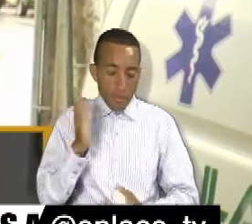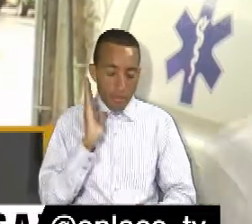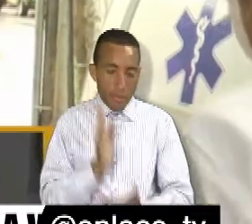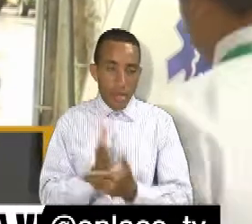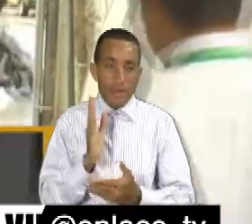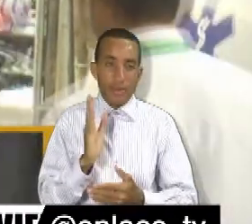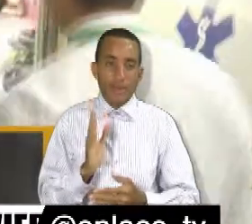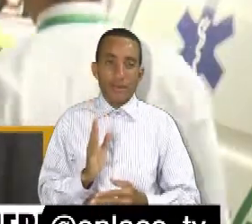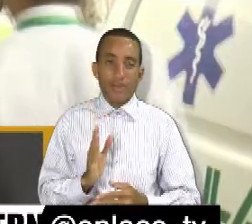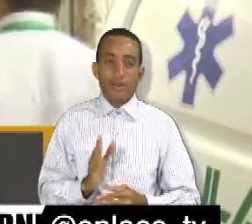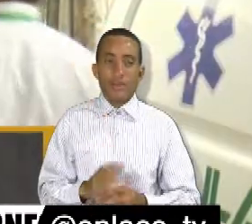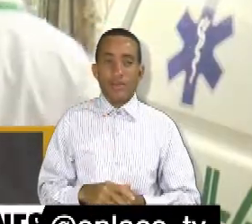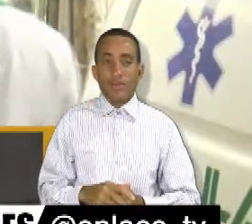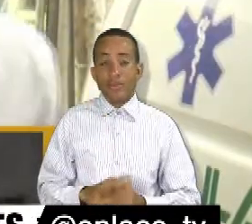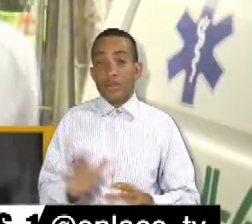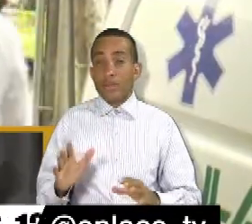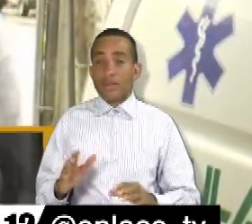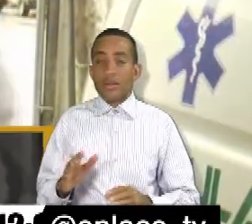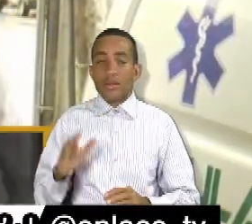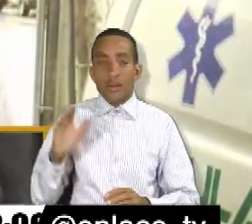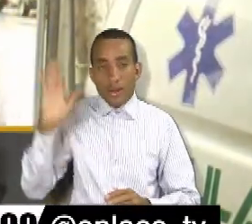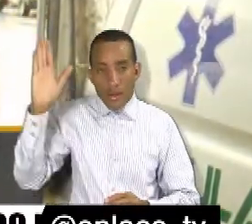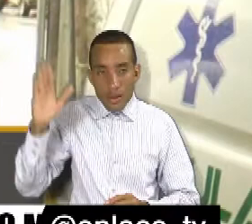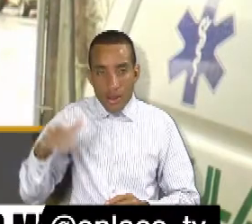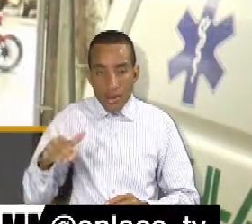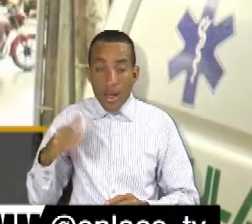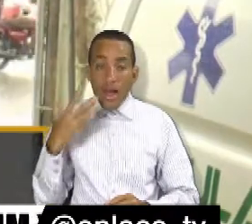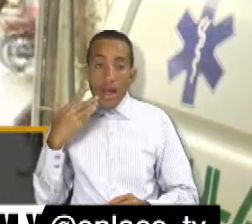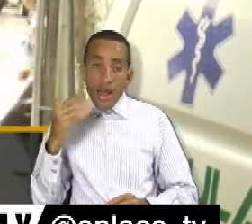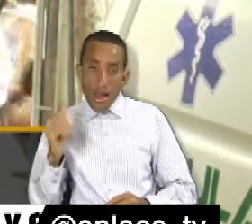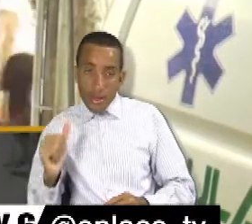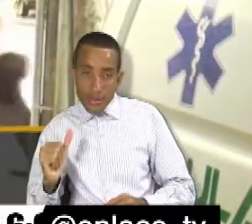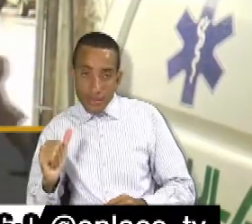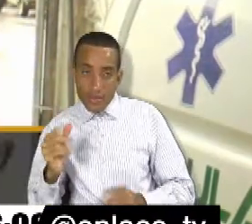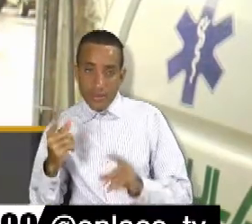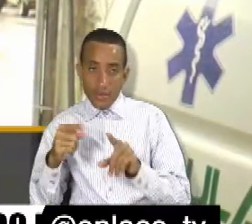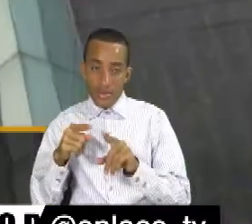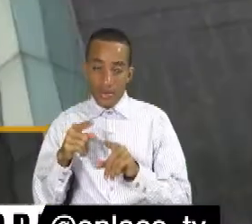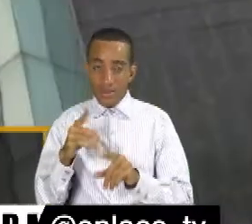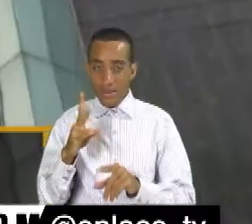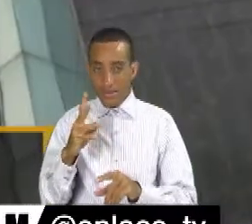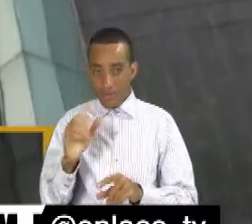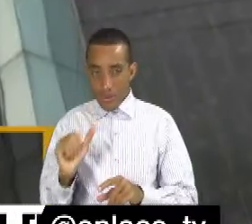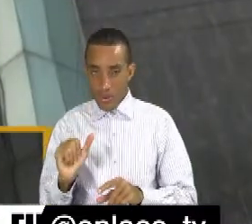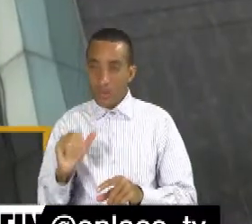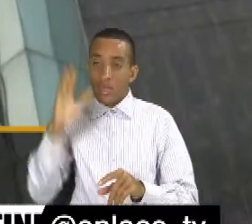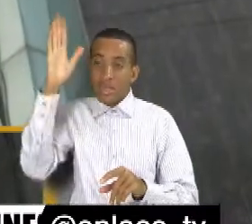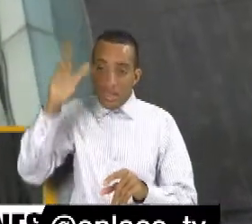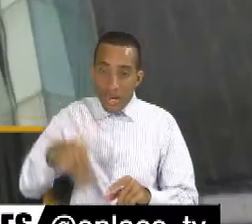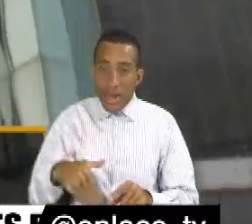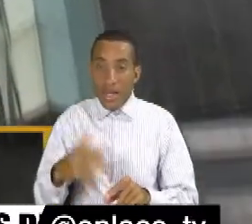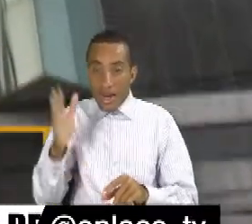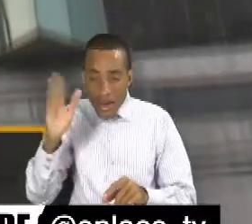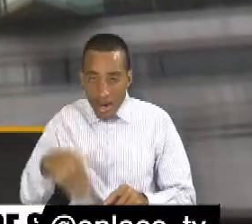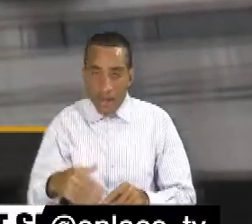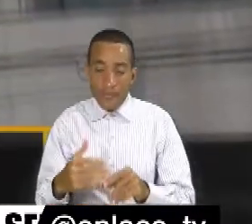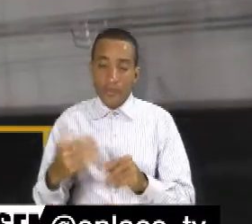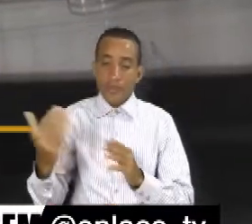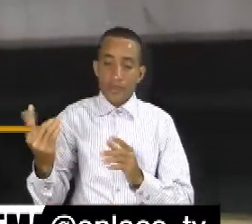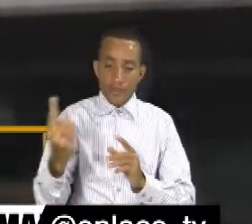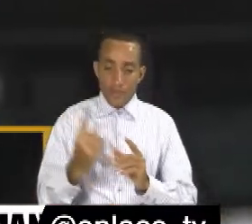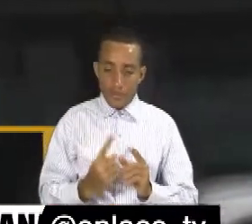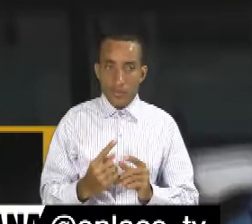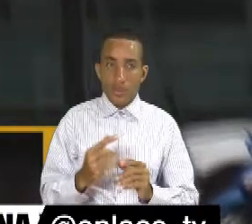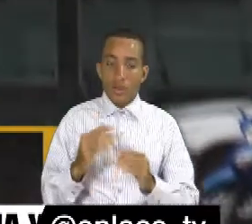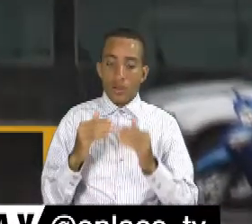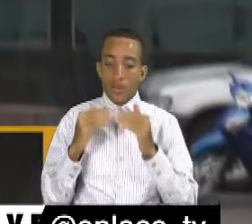Se hace el llamado por parte de la señora esposa para el apoyo en la novedad. Yo vivo encima del apartamento